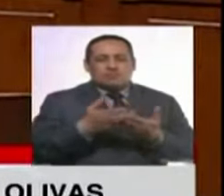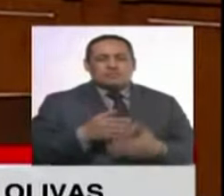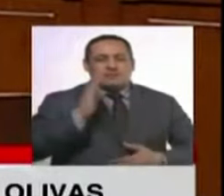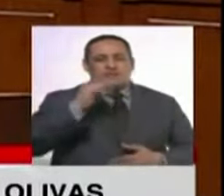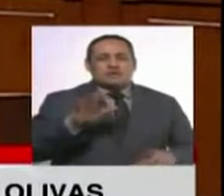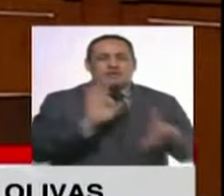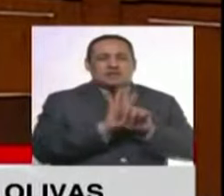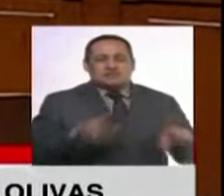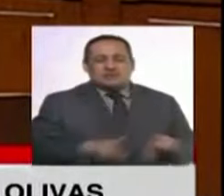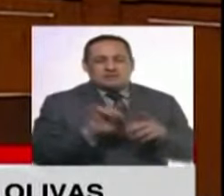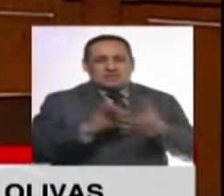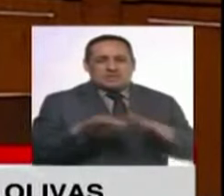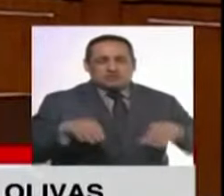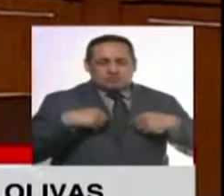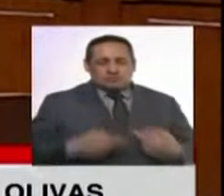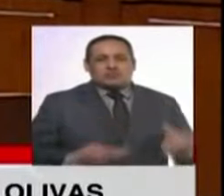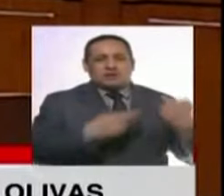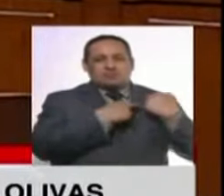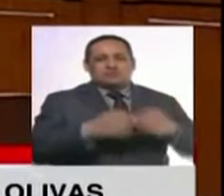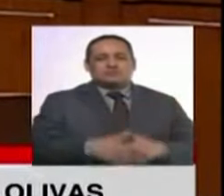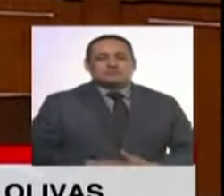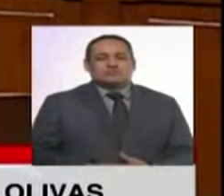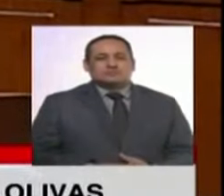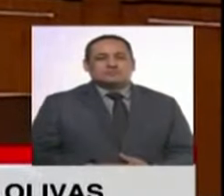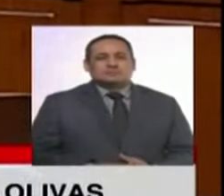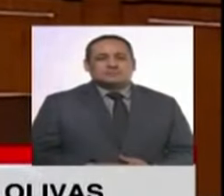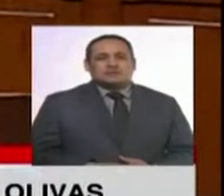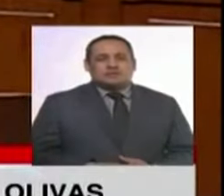tiene que venir esos cargos